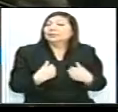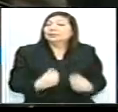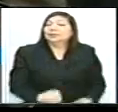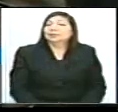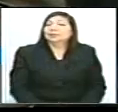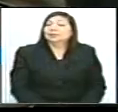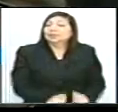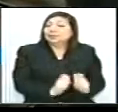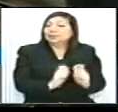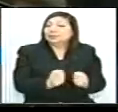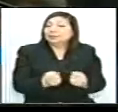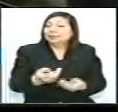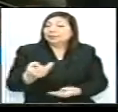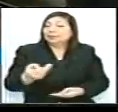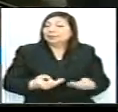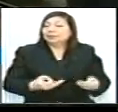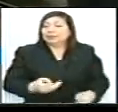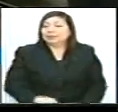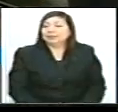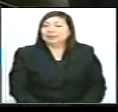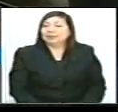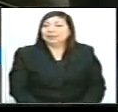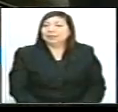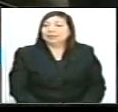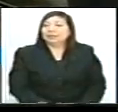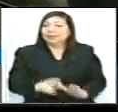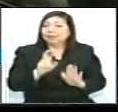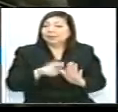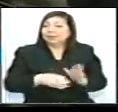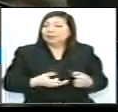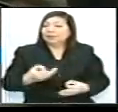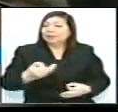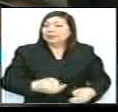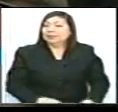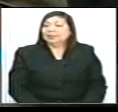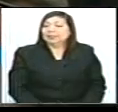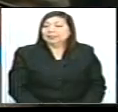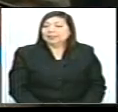la distribución del presupuesto con programa presupuestal.